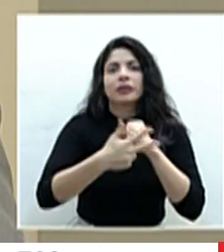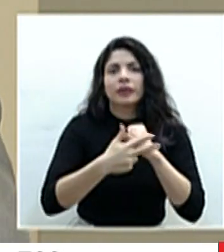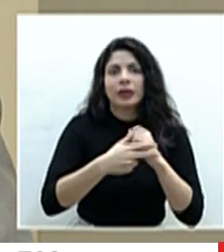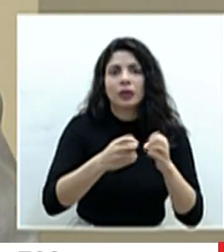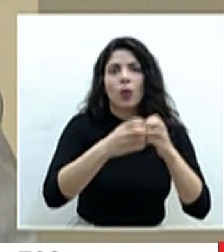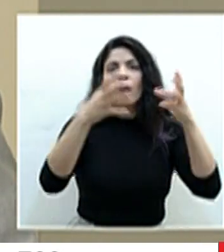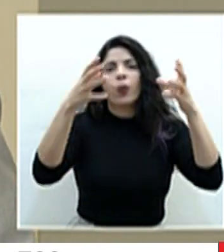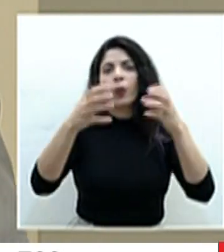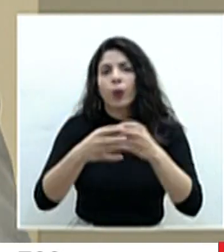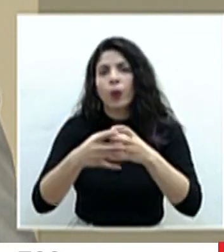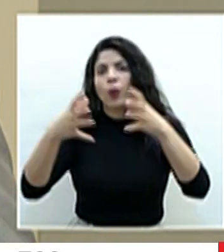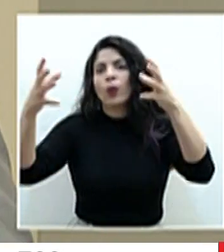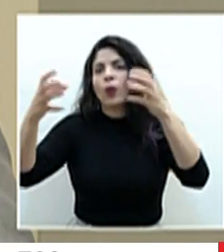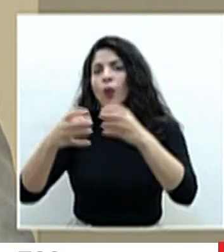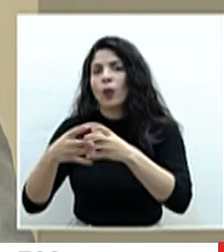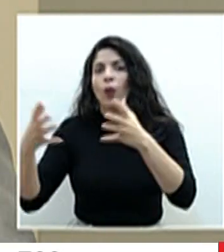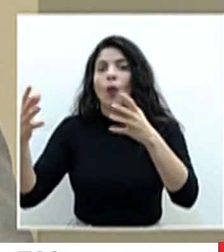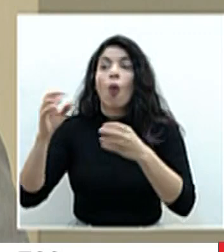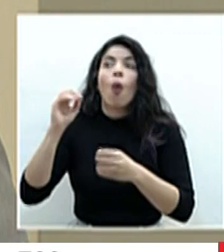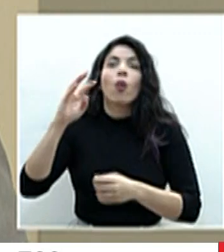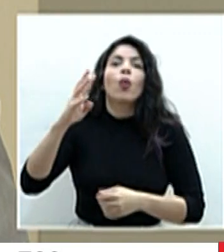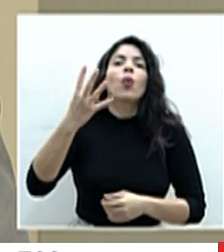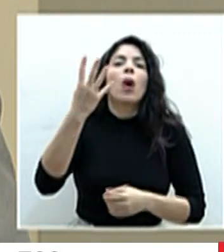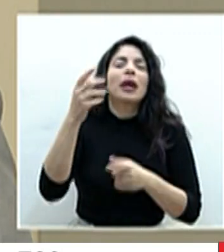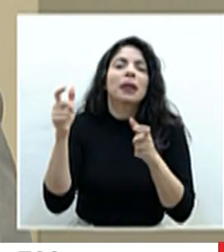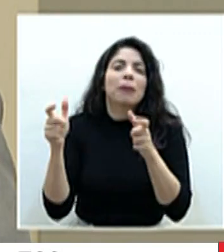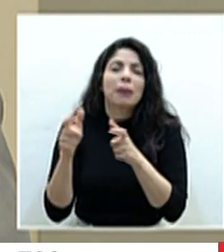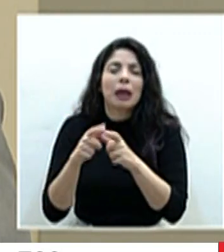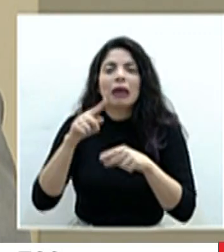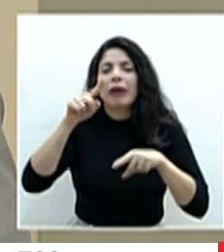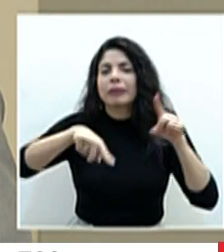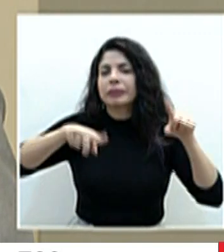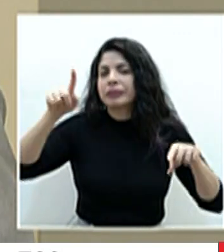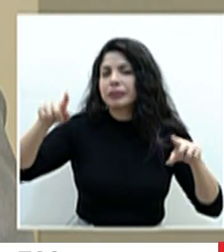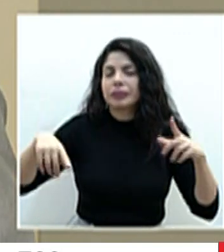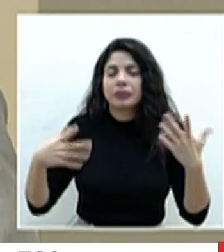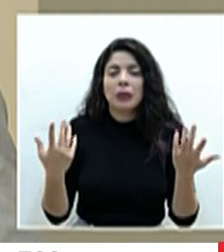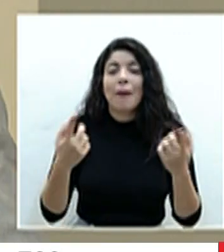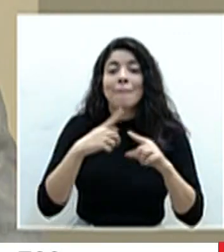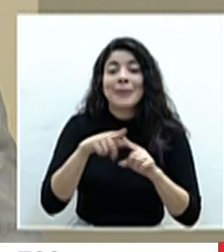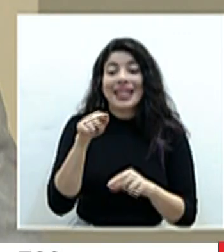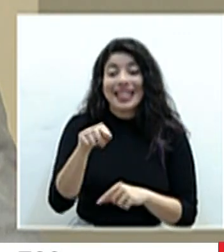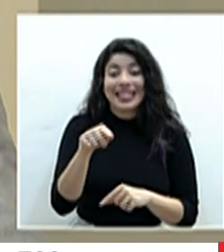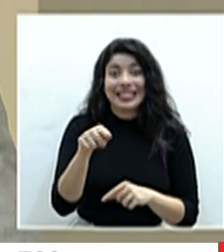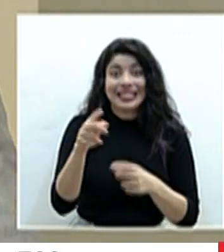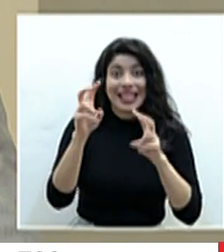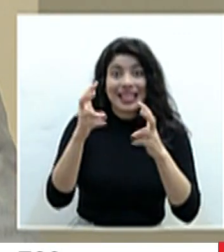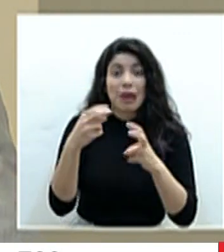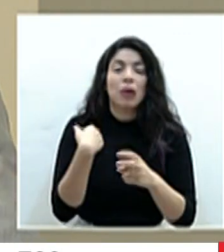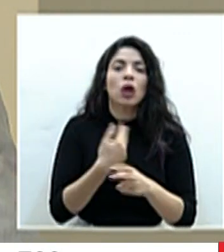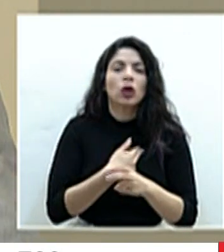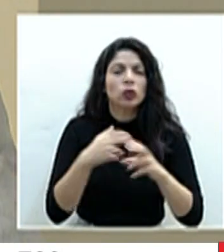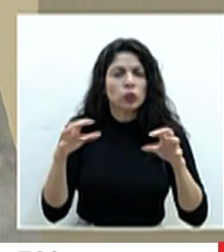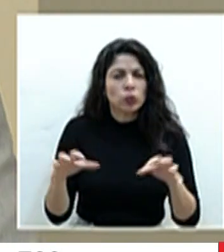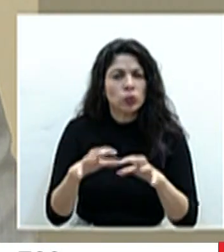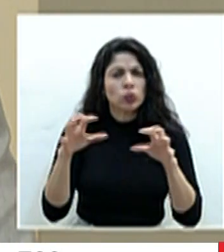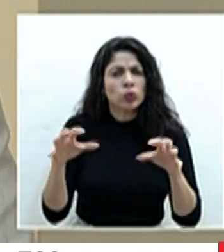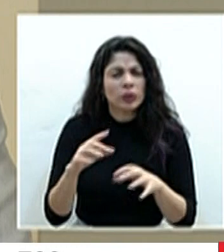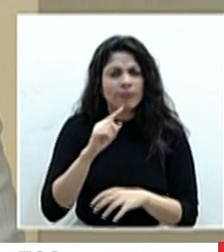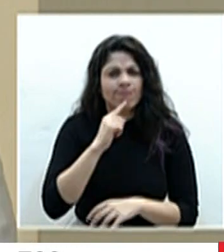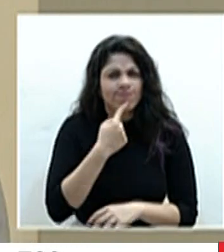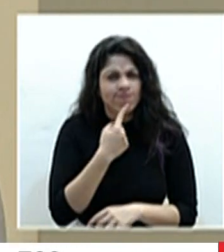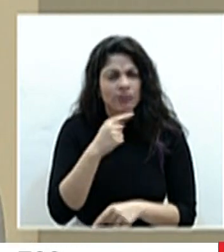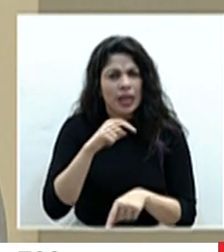lugares, 2, 3, incluso una cuarta, tal vez más pequeña. Lo cierto es que en este caso hemos tomado acciones bastante